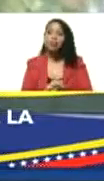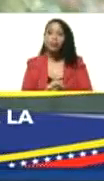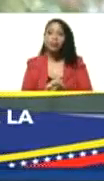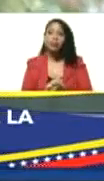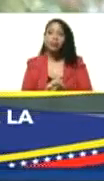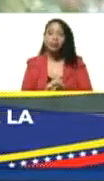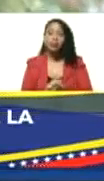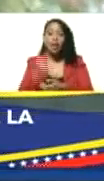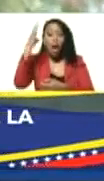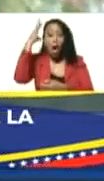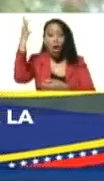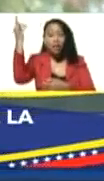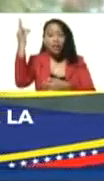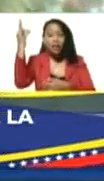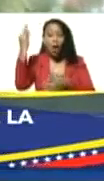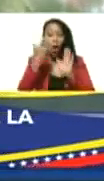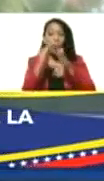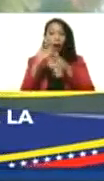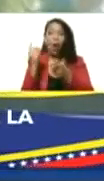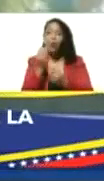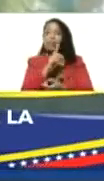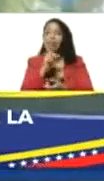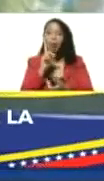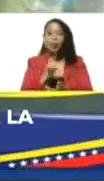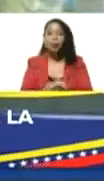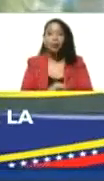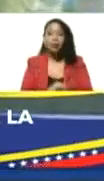¿El Consejo Comunal?